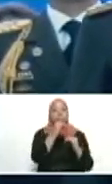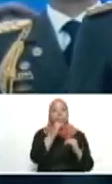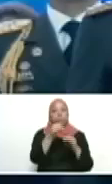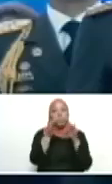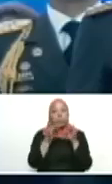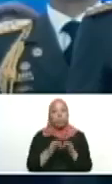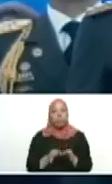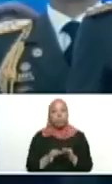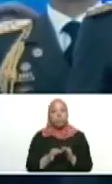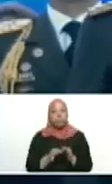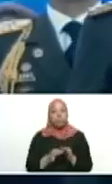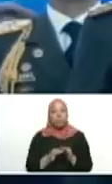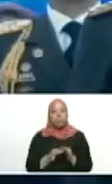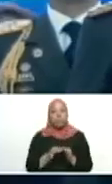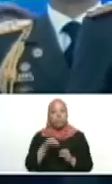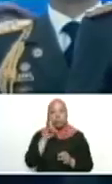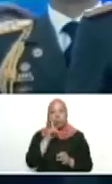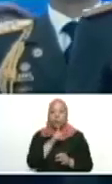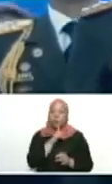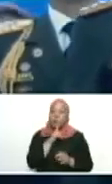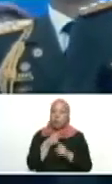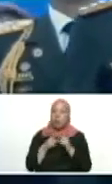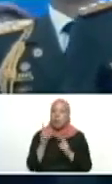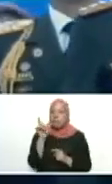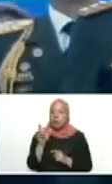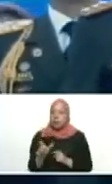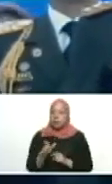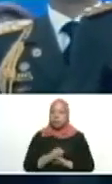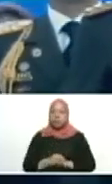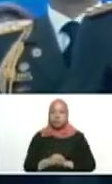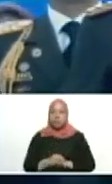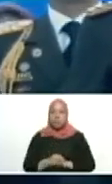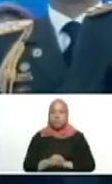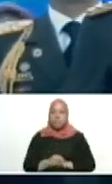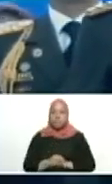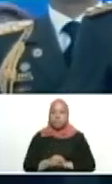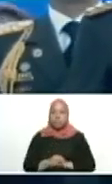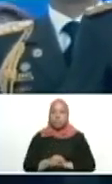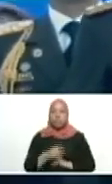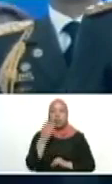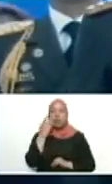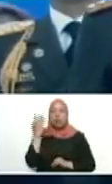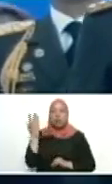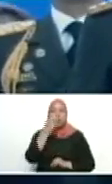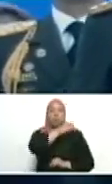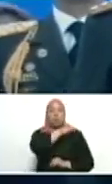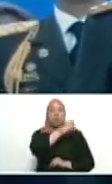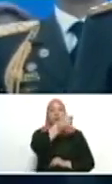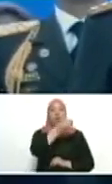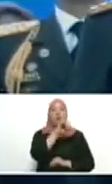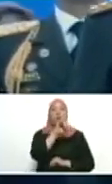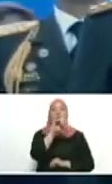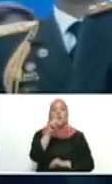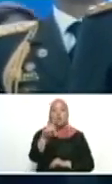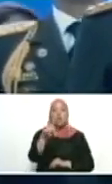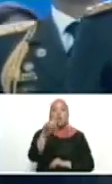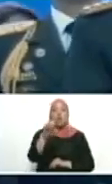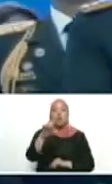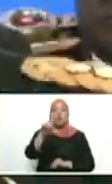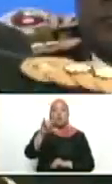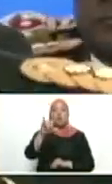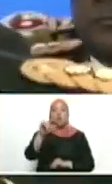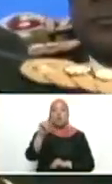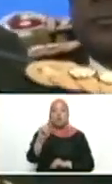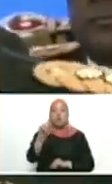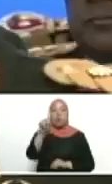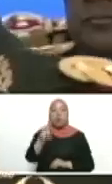oficial, otro gran patriota, el mayor general Félix Osorio, que felicito por su extraordinaria